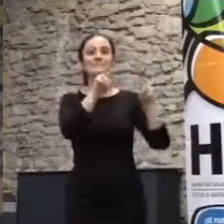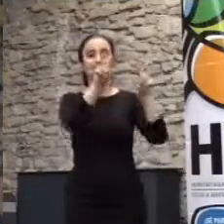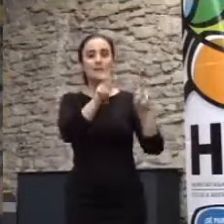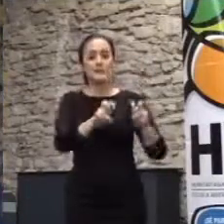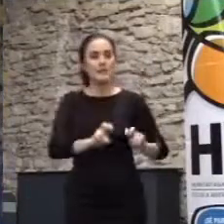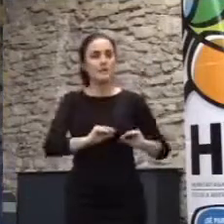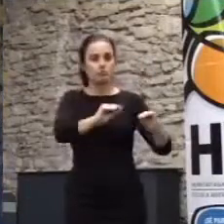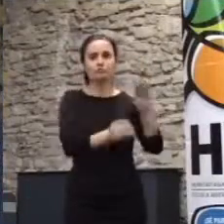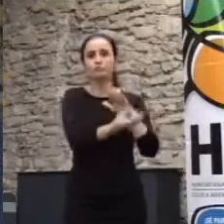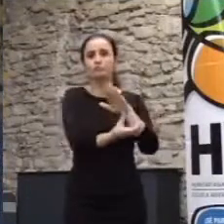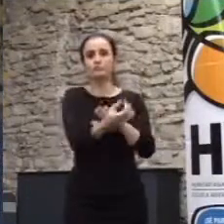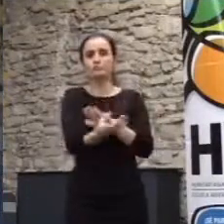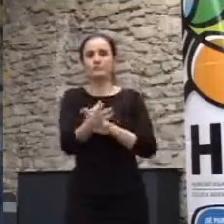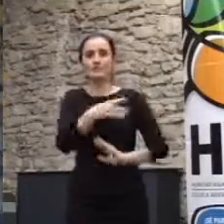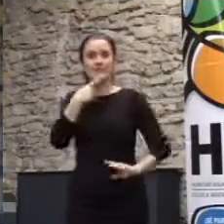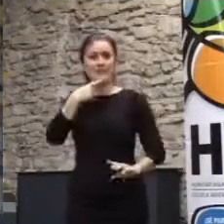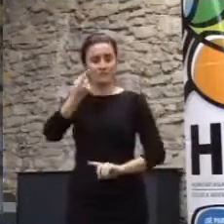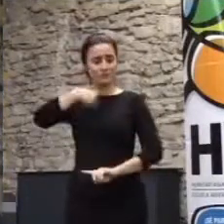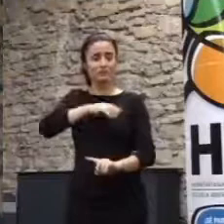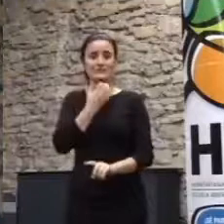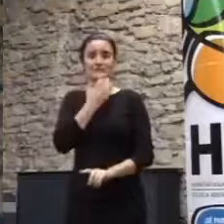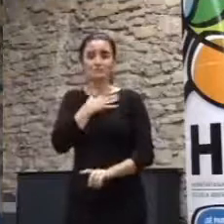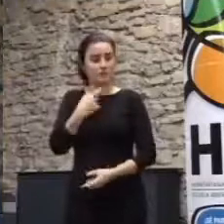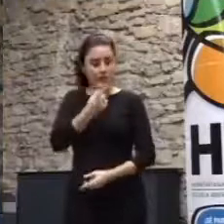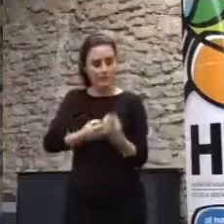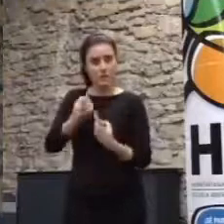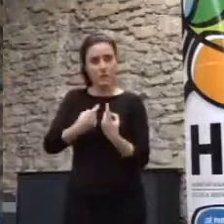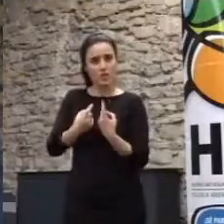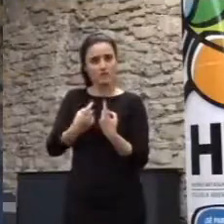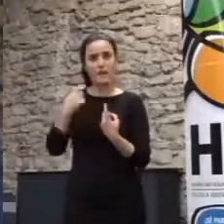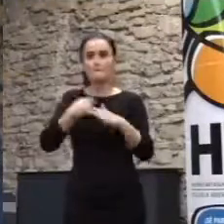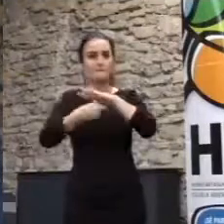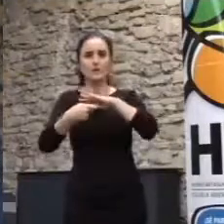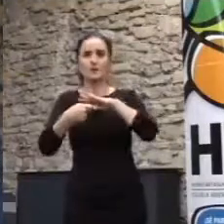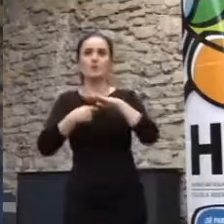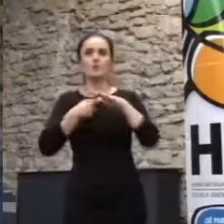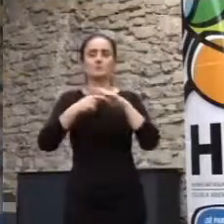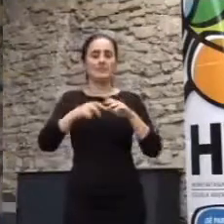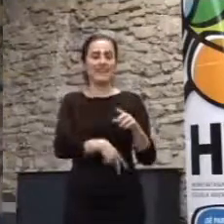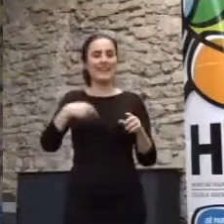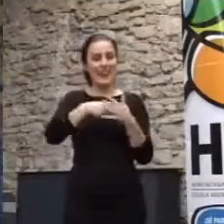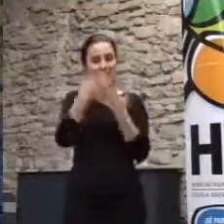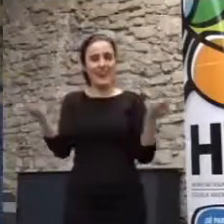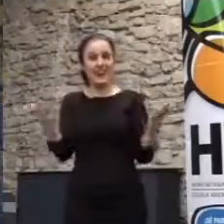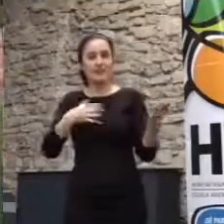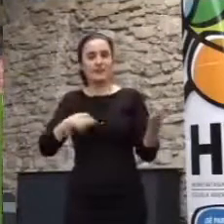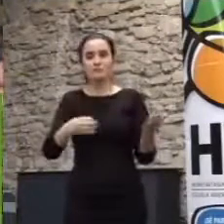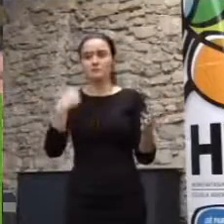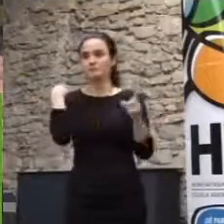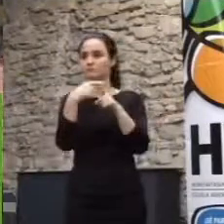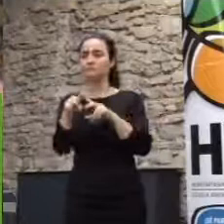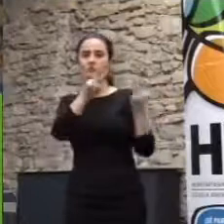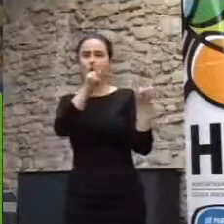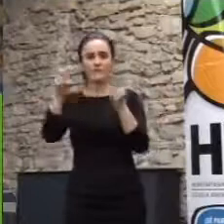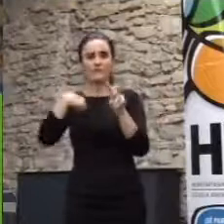cada vez hay muchísima más variedad para poder informarte, no hablo de Vitoria, hablo a nivel global, para poder informarte de las temáticas que tú